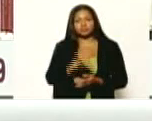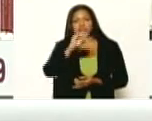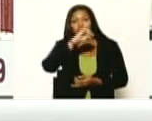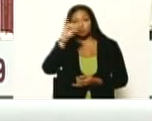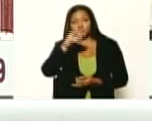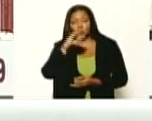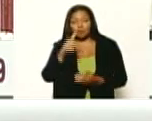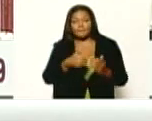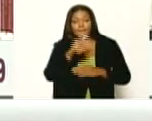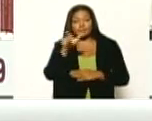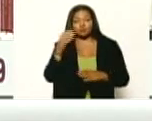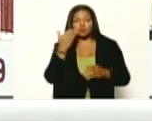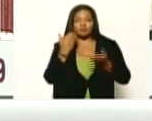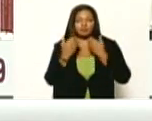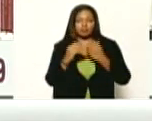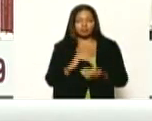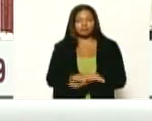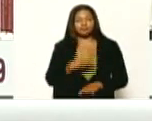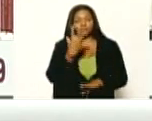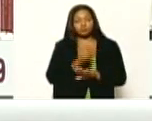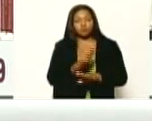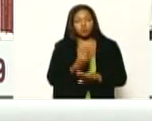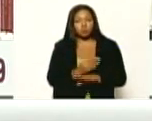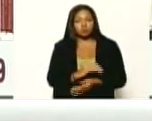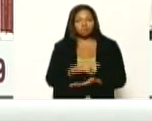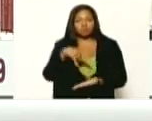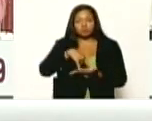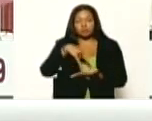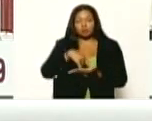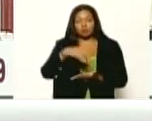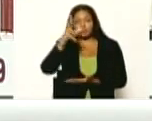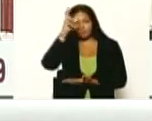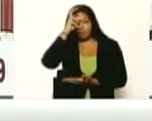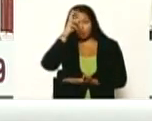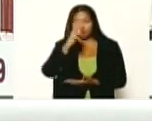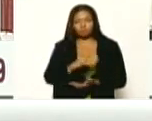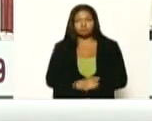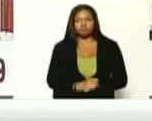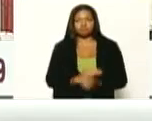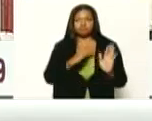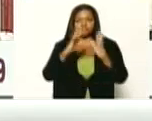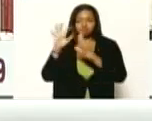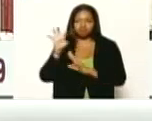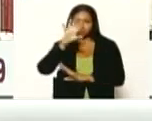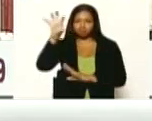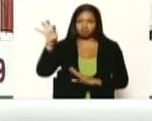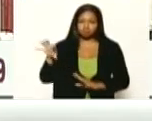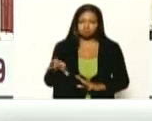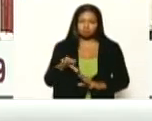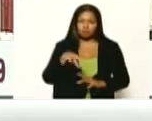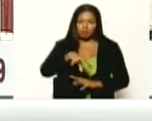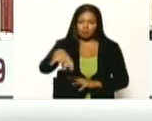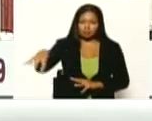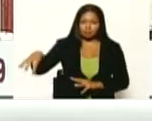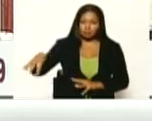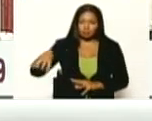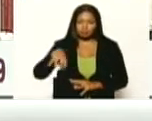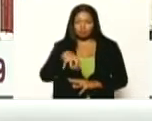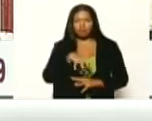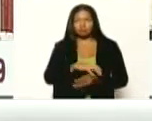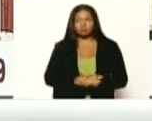Zulia, Monagas, Carabobo y Falcón. Están repartiditos en el país, ¿ves? Zulia,